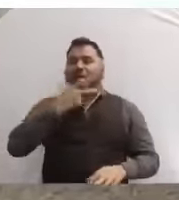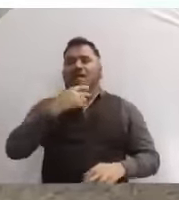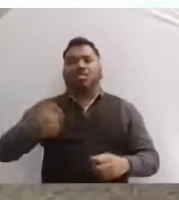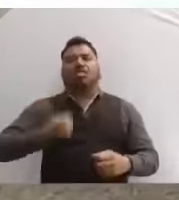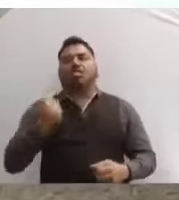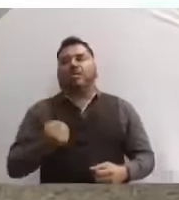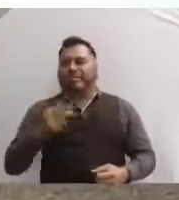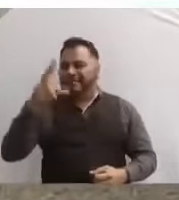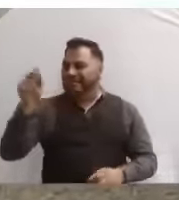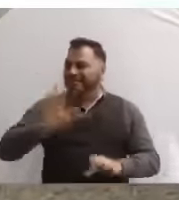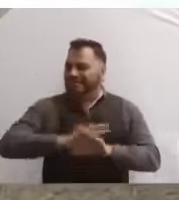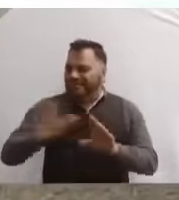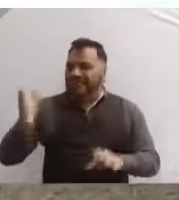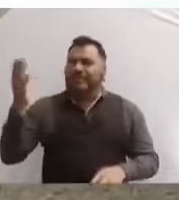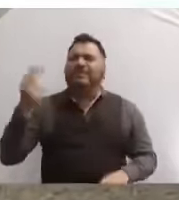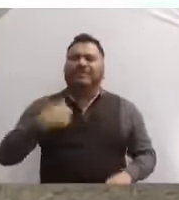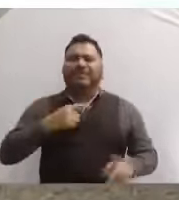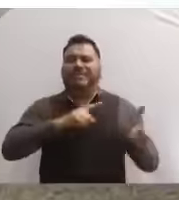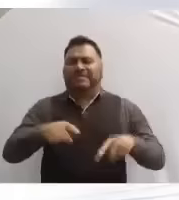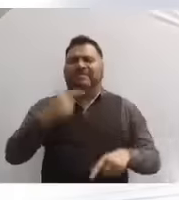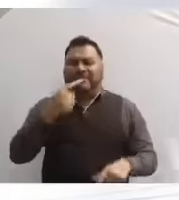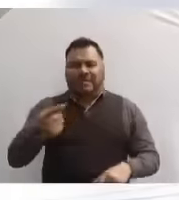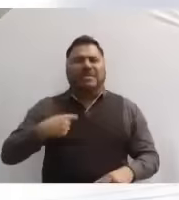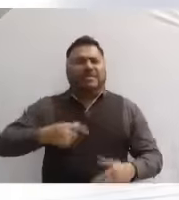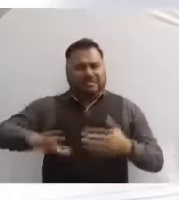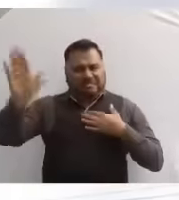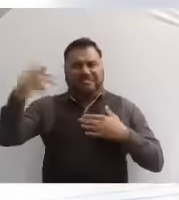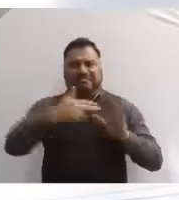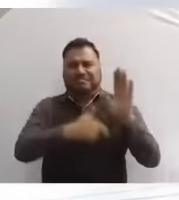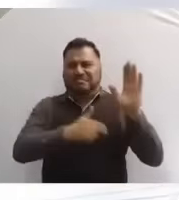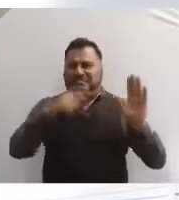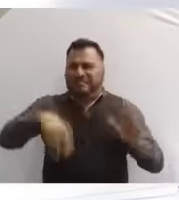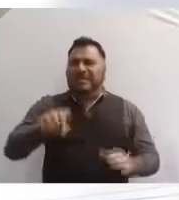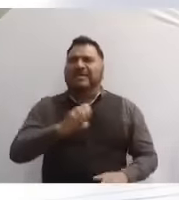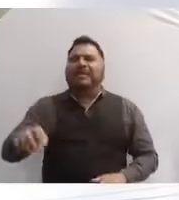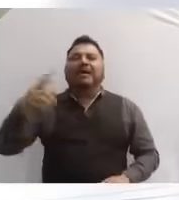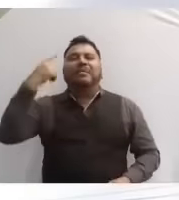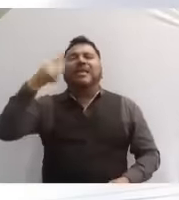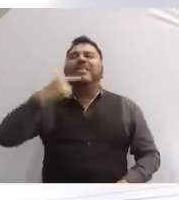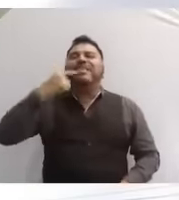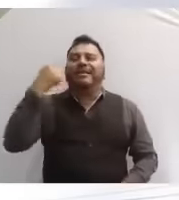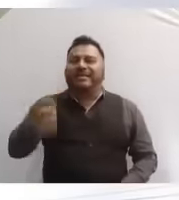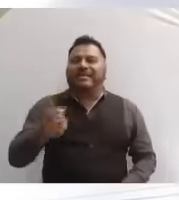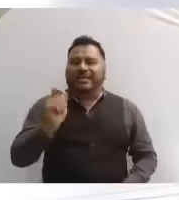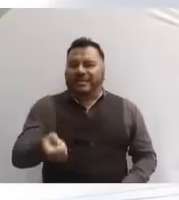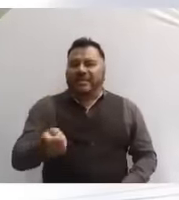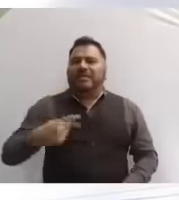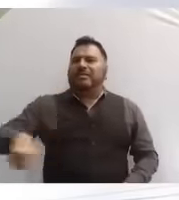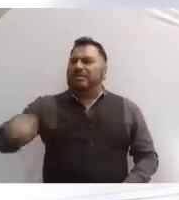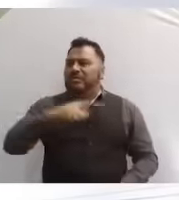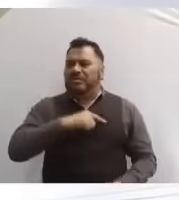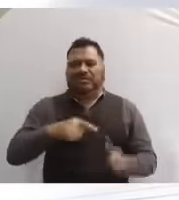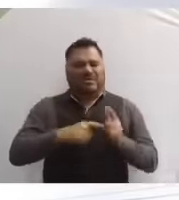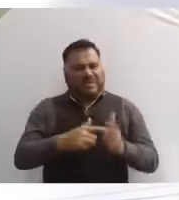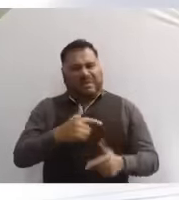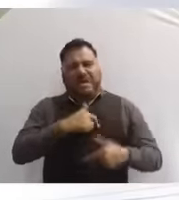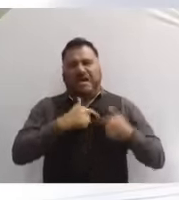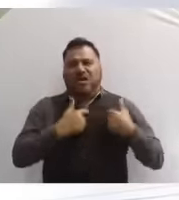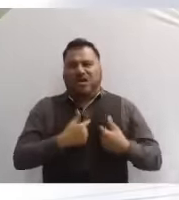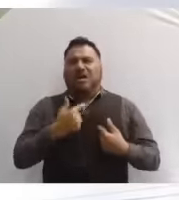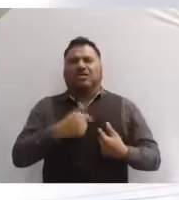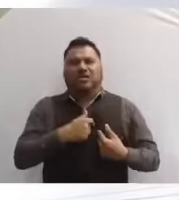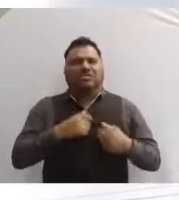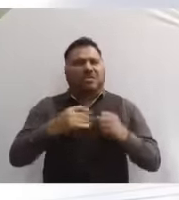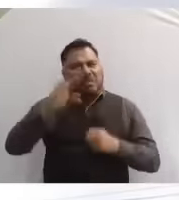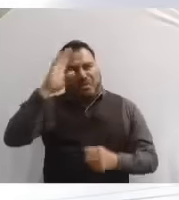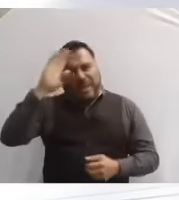machismo. Y decía que vengo a comprometerme en Ensenada, a decirles que llevamos en el corazón, en